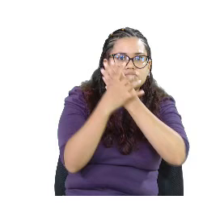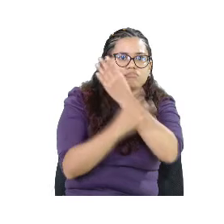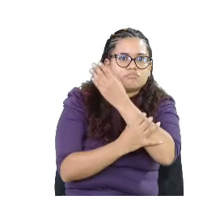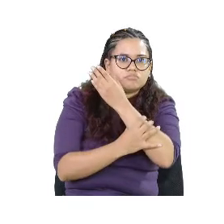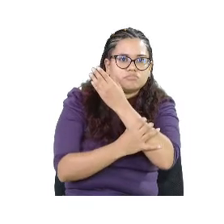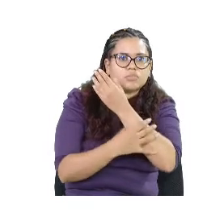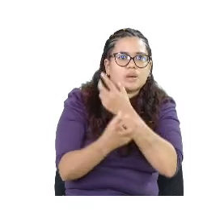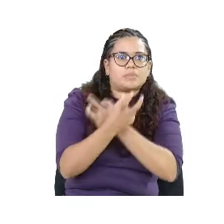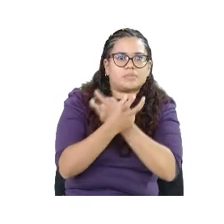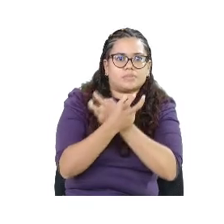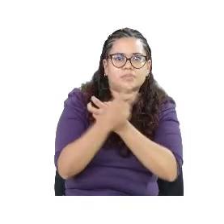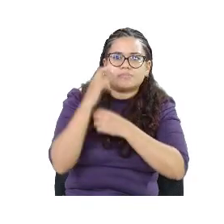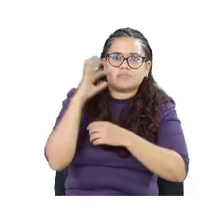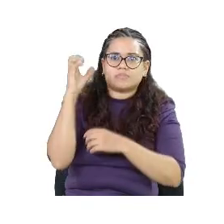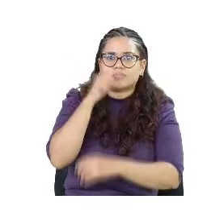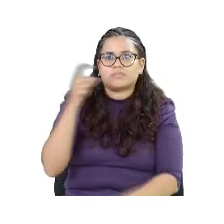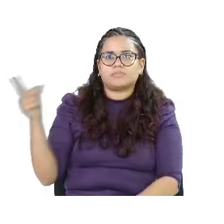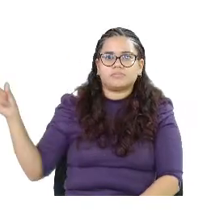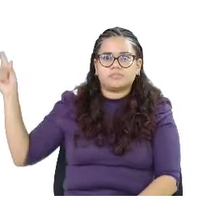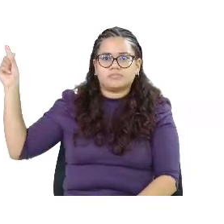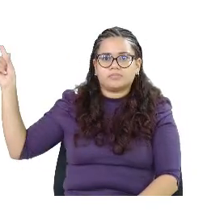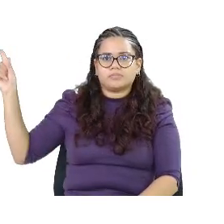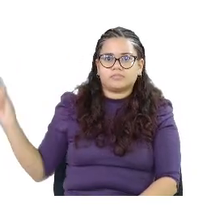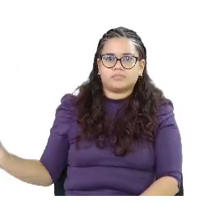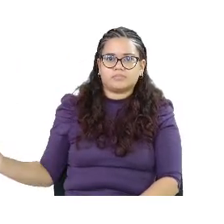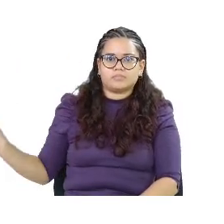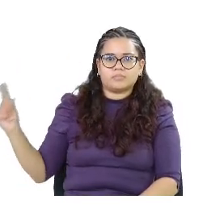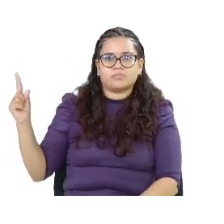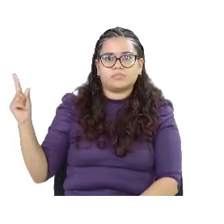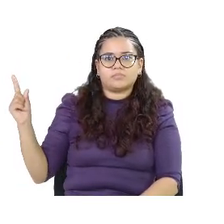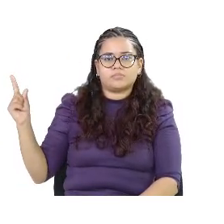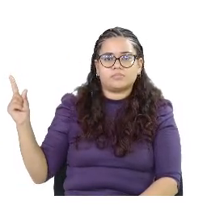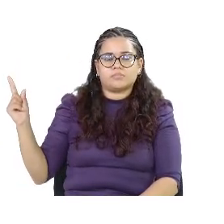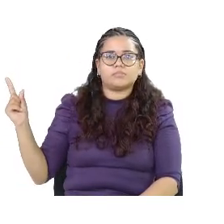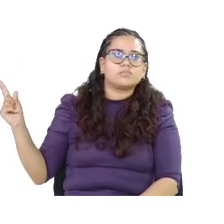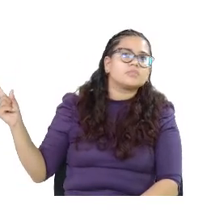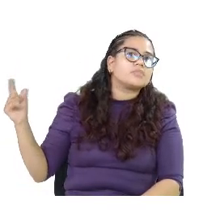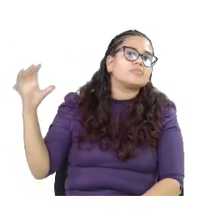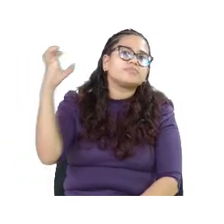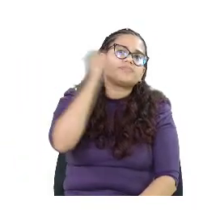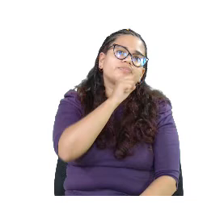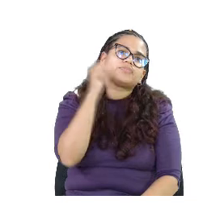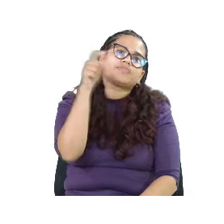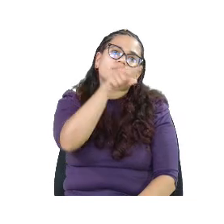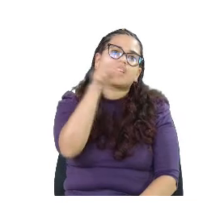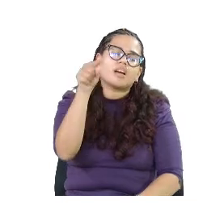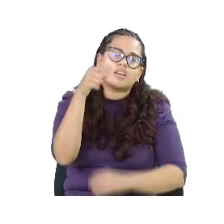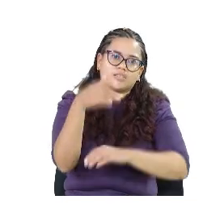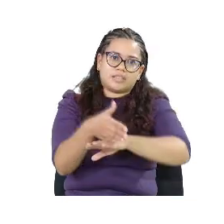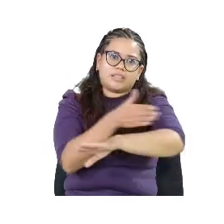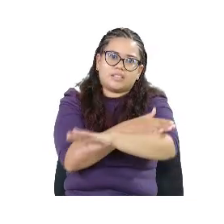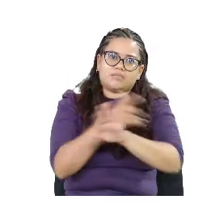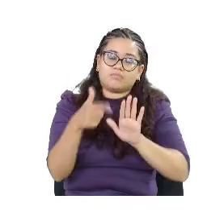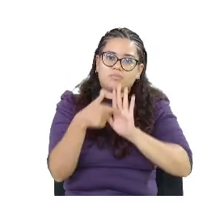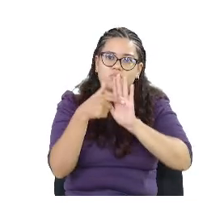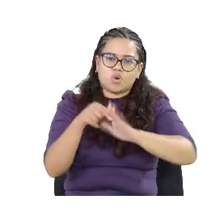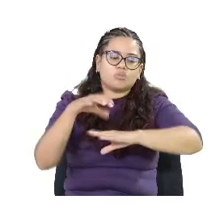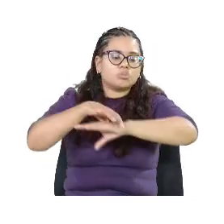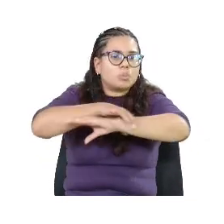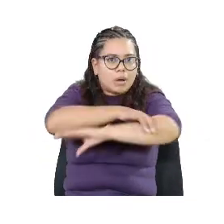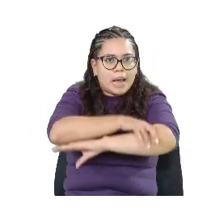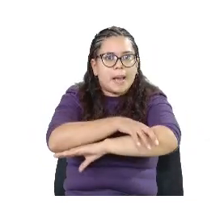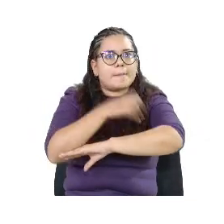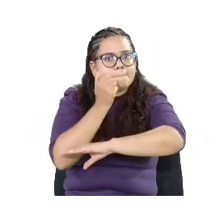trauma, en la que, como se mostraba antes, sirve para la inmovilización,